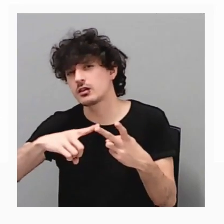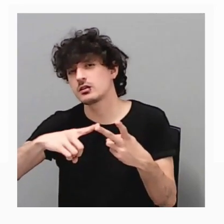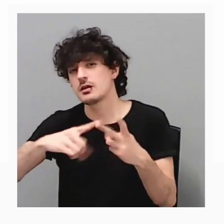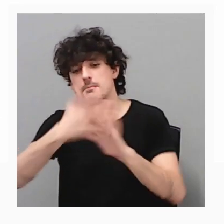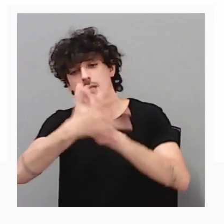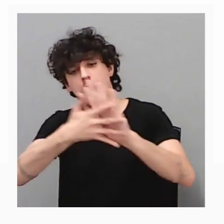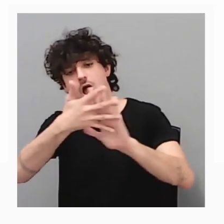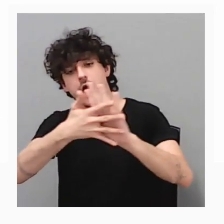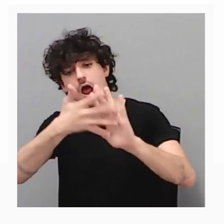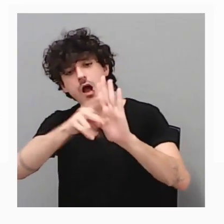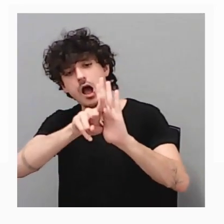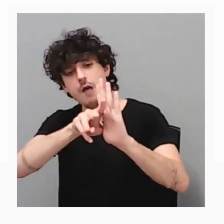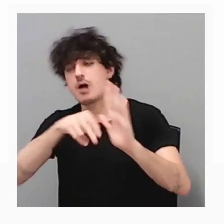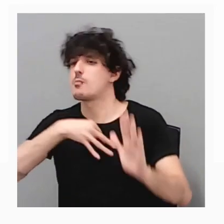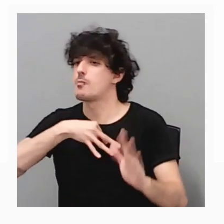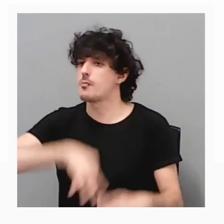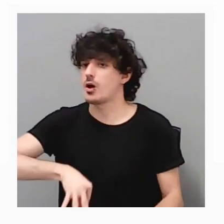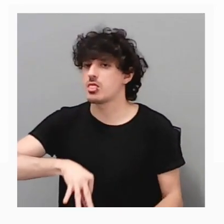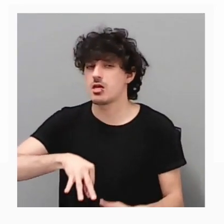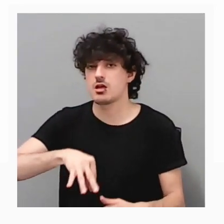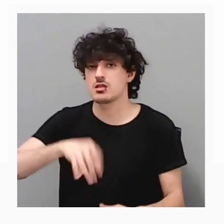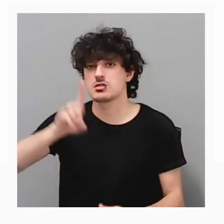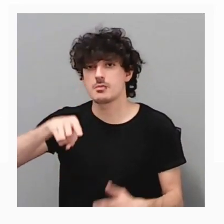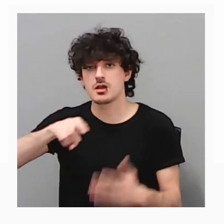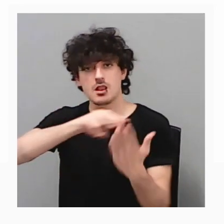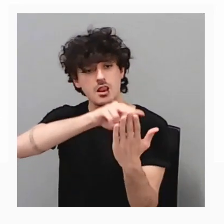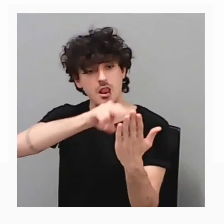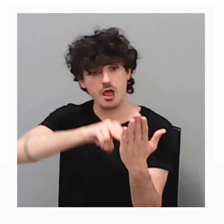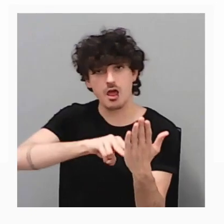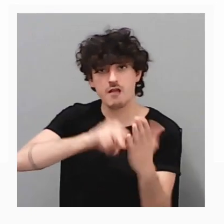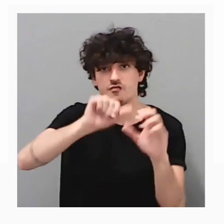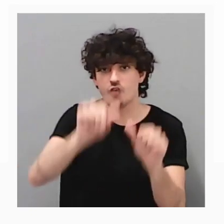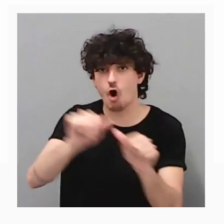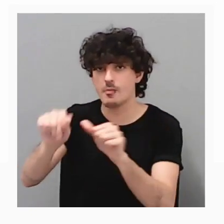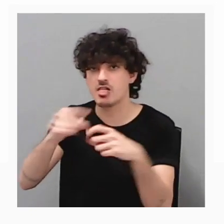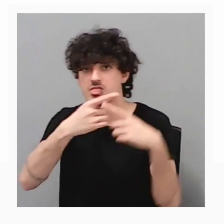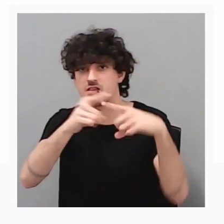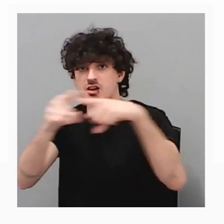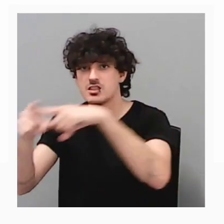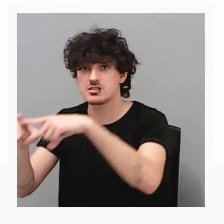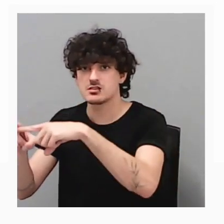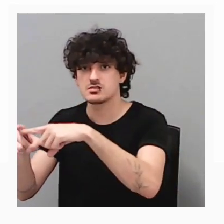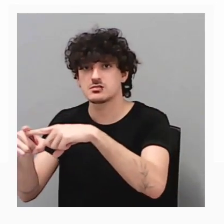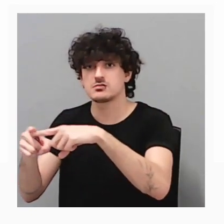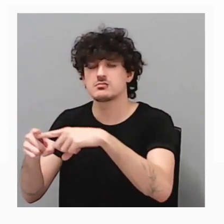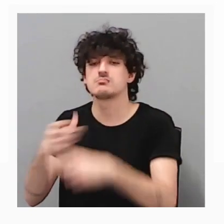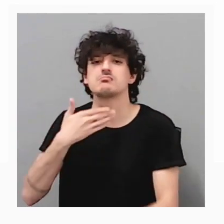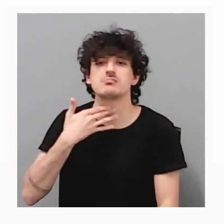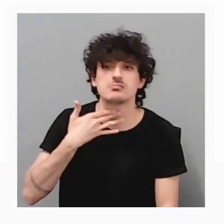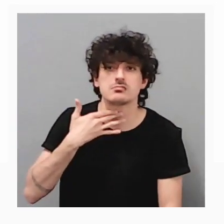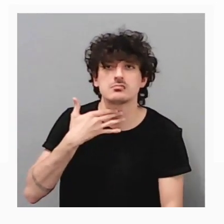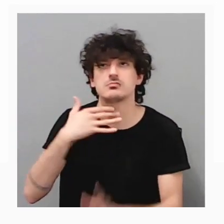manos pueden hablar, que pueden leer así, que pueden leer así, que pueden hablar así, que pueden hablar así, y que hay